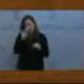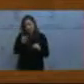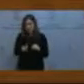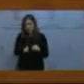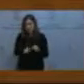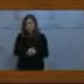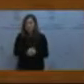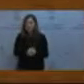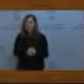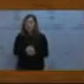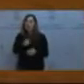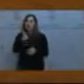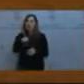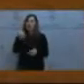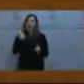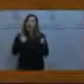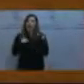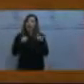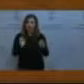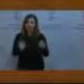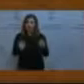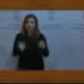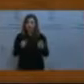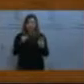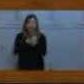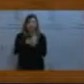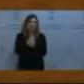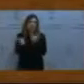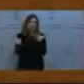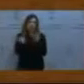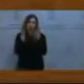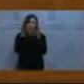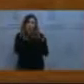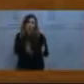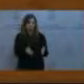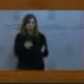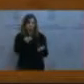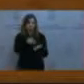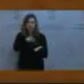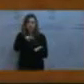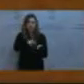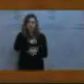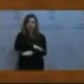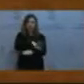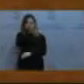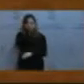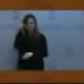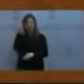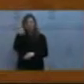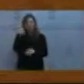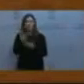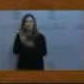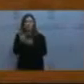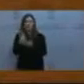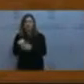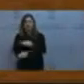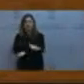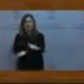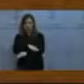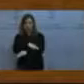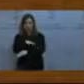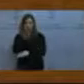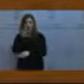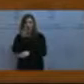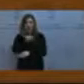ninguna explicación, usted que tanto reclama del Gobierno de Madrid, contrasta con el Gobierno de la Nación, que por lo menos hoy al ministro,